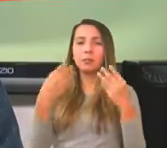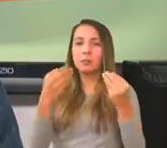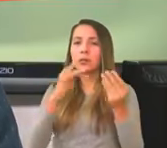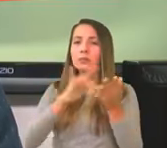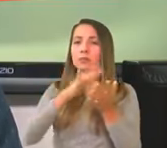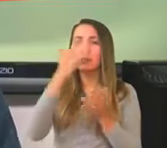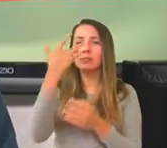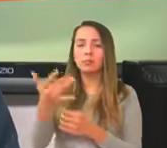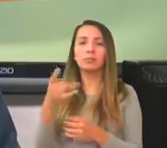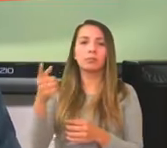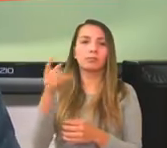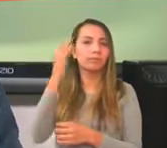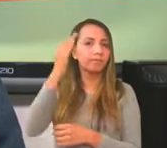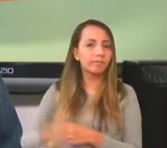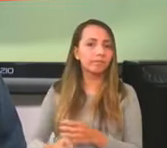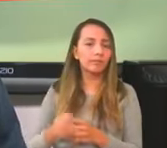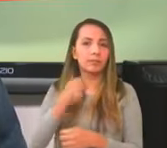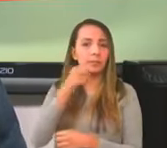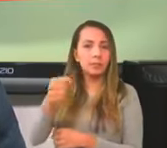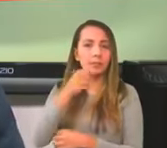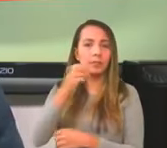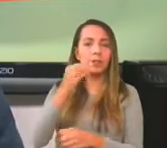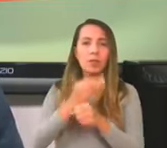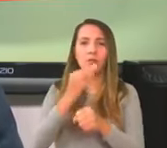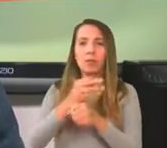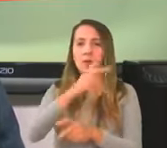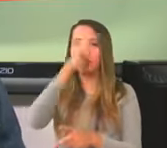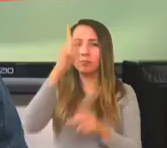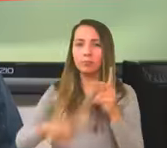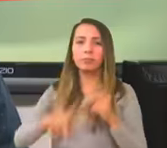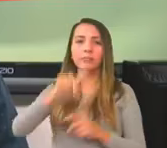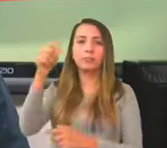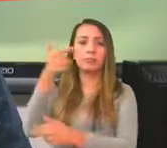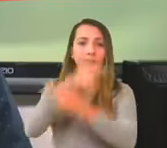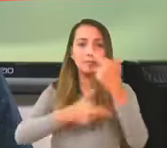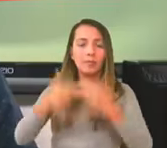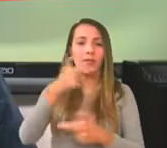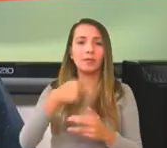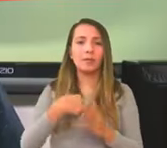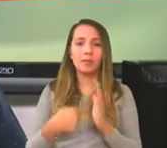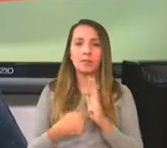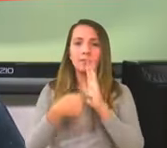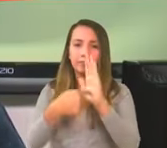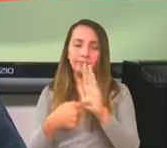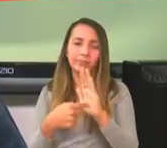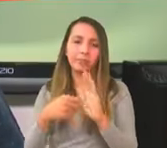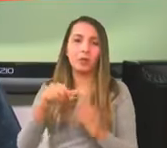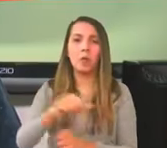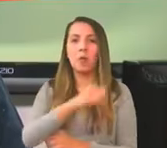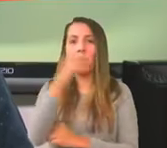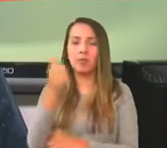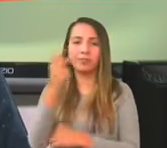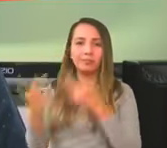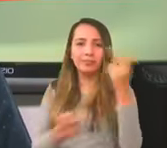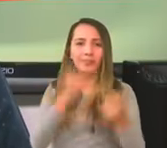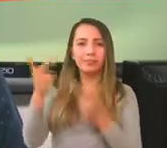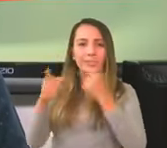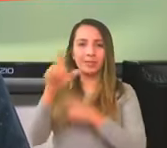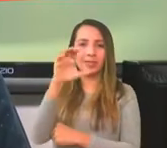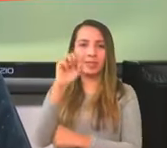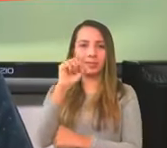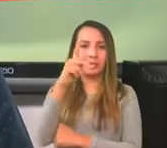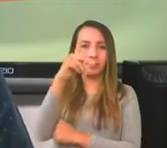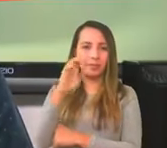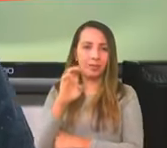gracias por esa participación. Hacemos el corte brevemente, regresamos para concluir en esta segunda ronda ya las preguntas